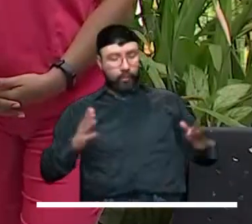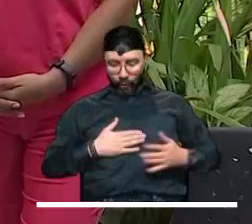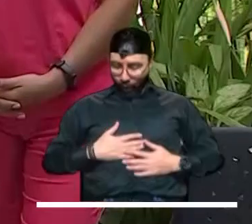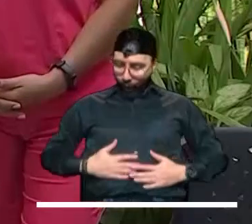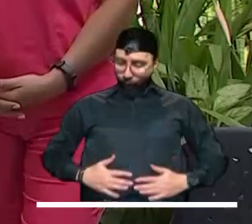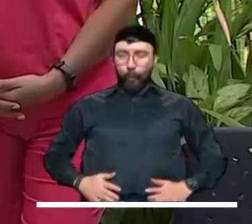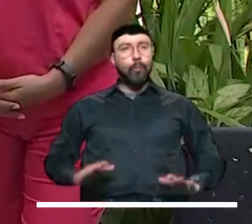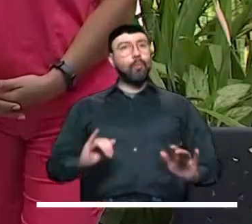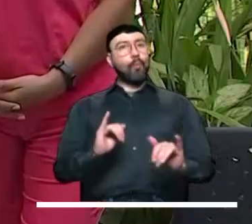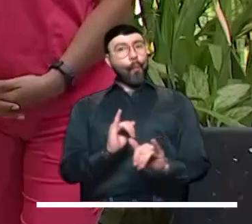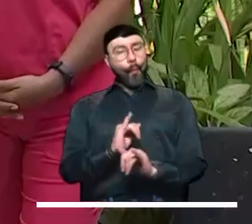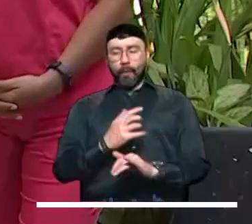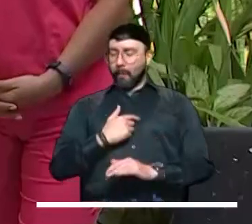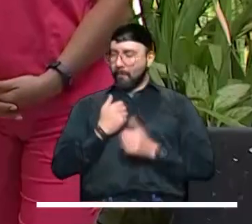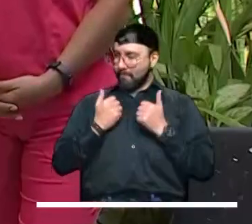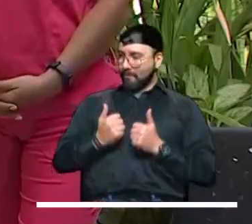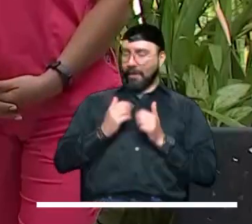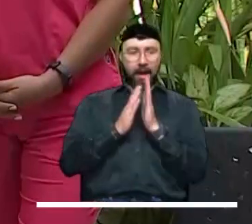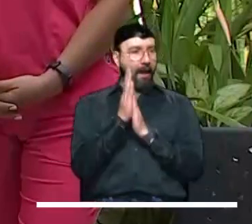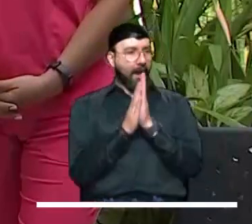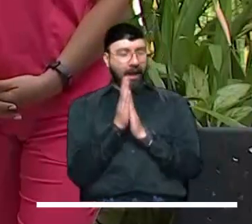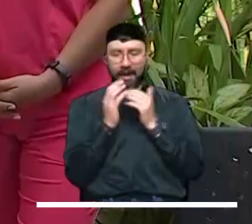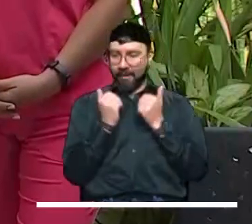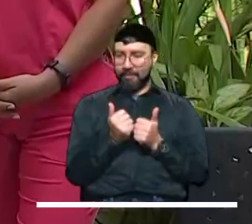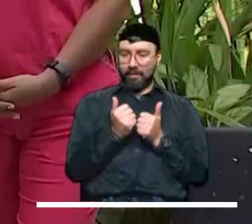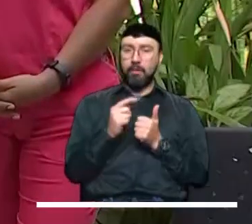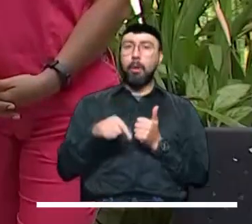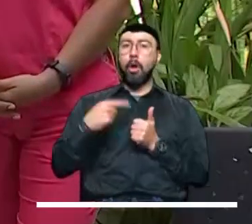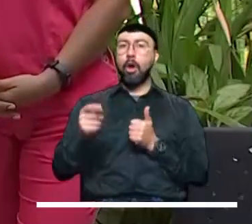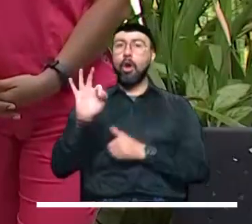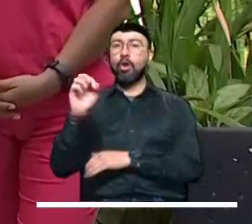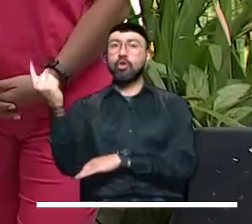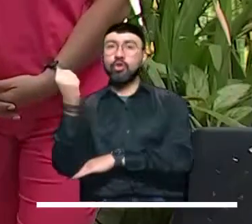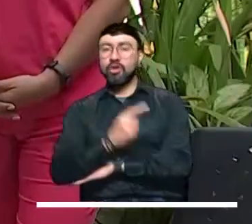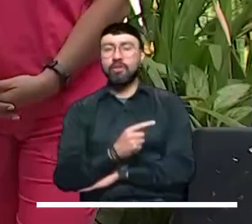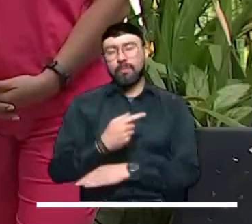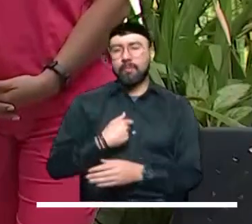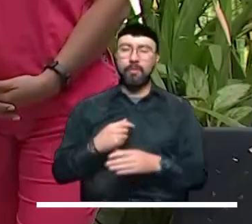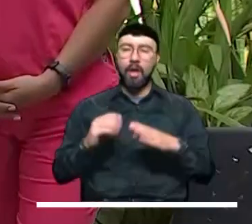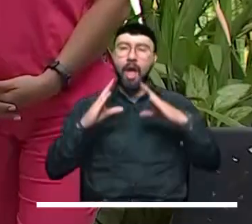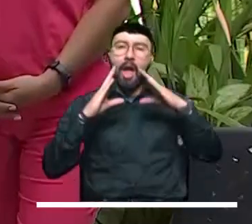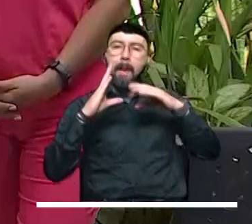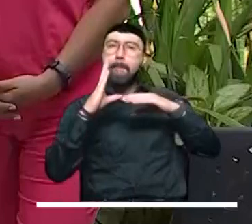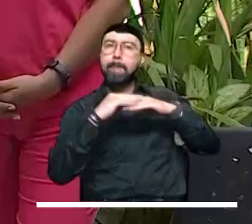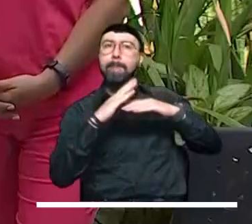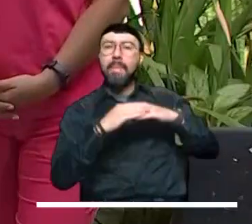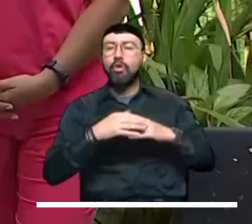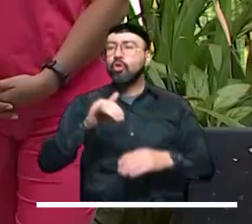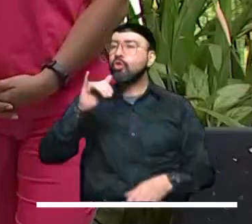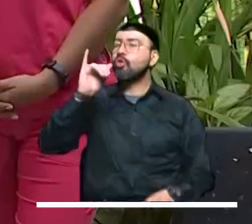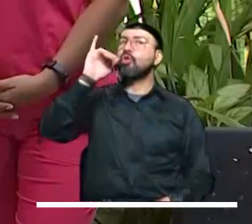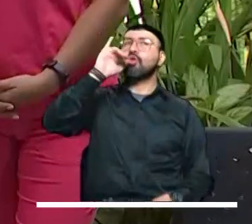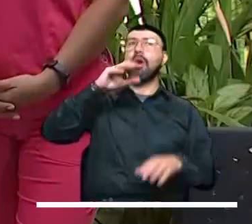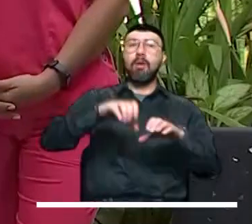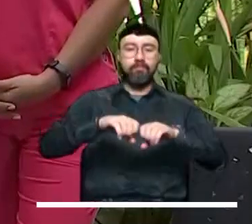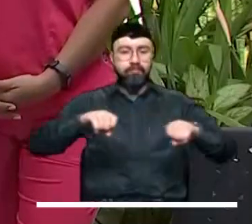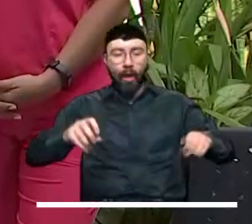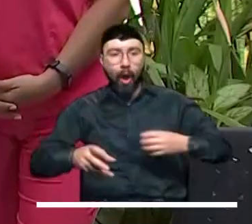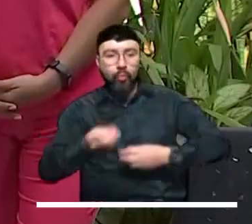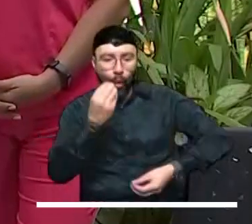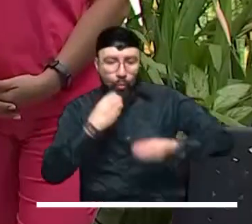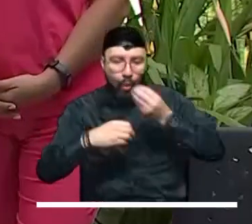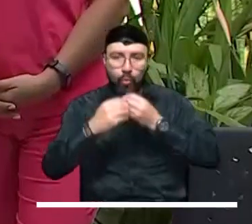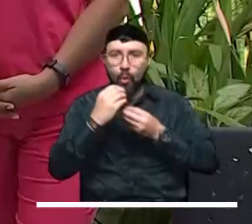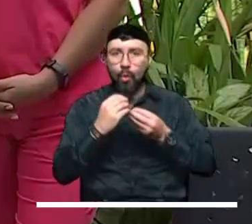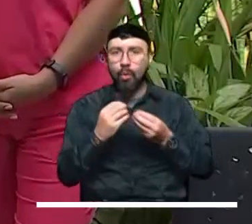peso y cómo estoy de bien y cómo salí de bien del programa. Y a los 8 días estoy tomándome un pan con una gaseosa o salchichón o embutidos o